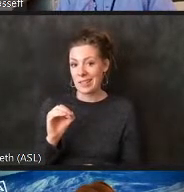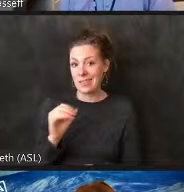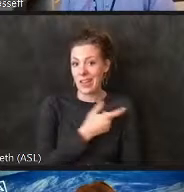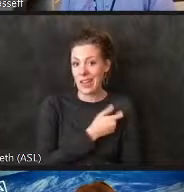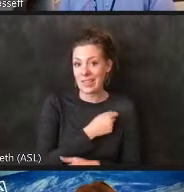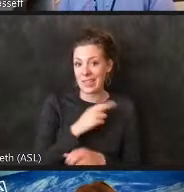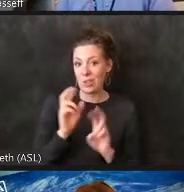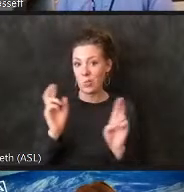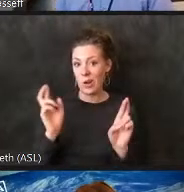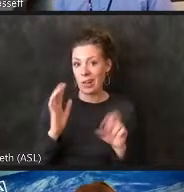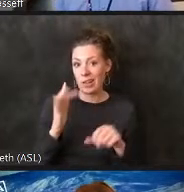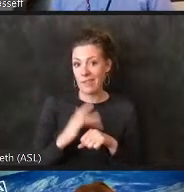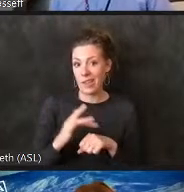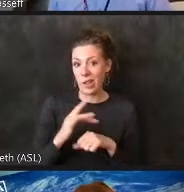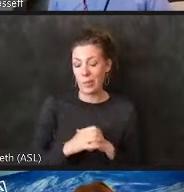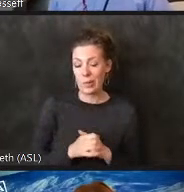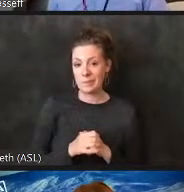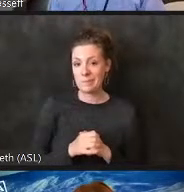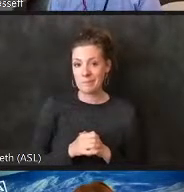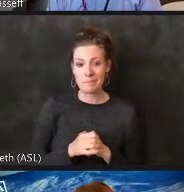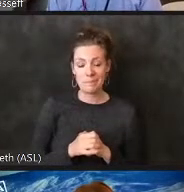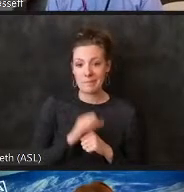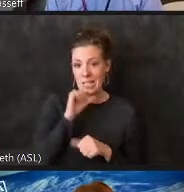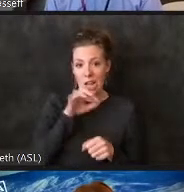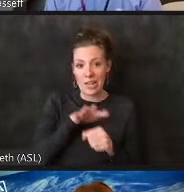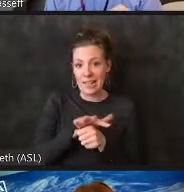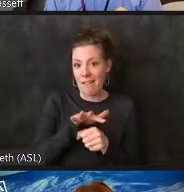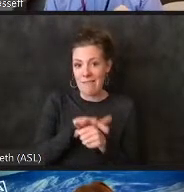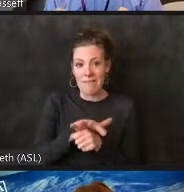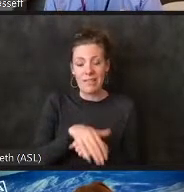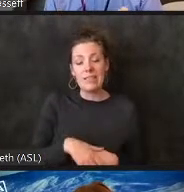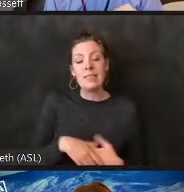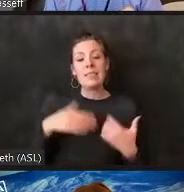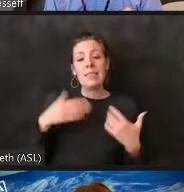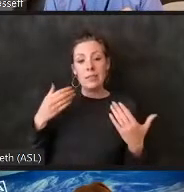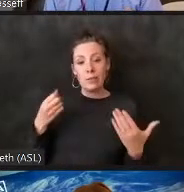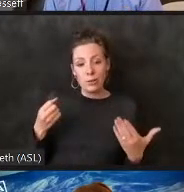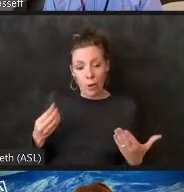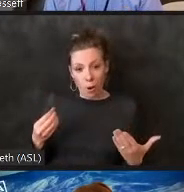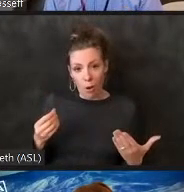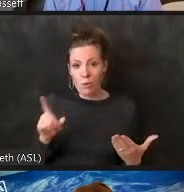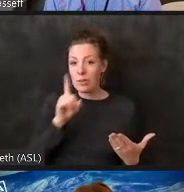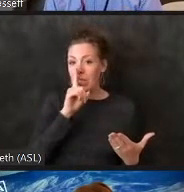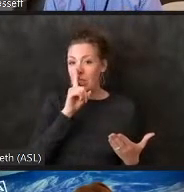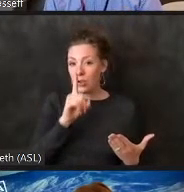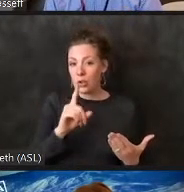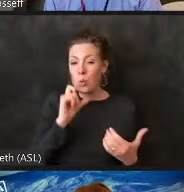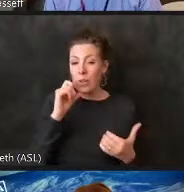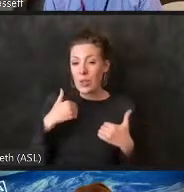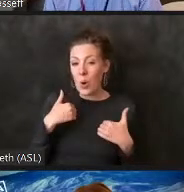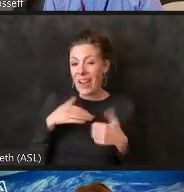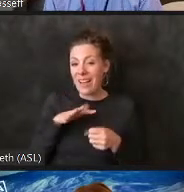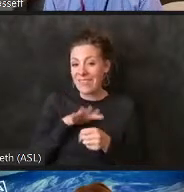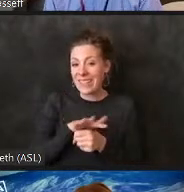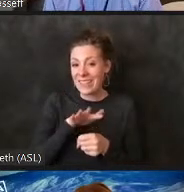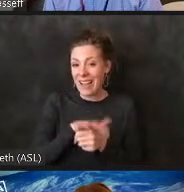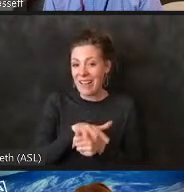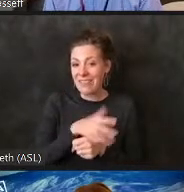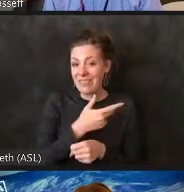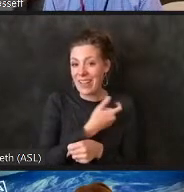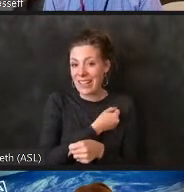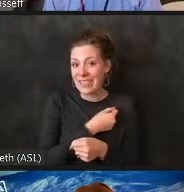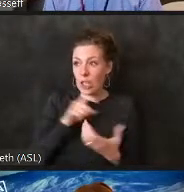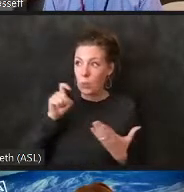65, necesitamos más, no tenemos suficiente para eso. No tenemos